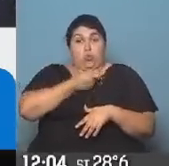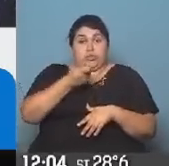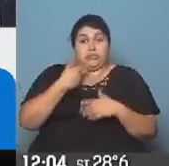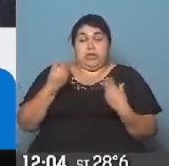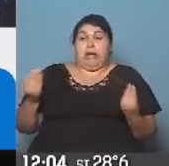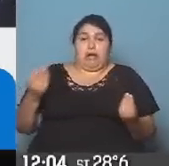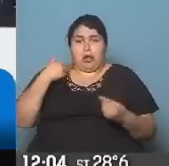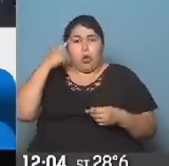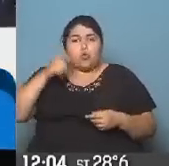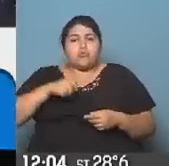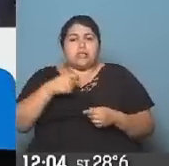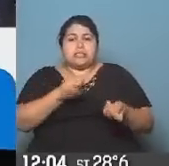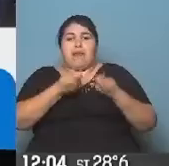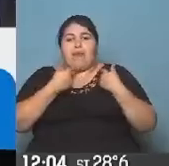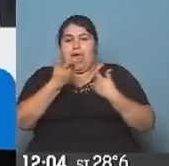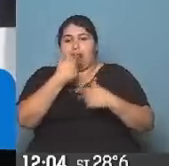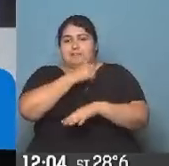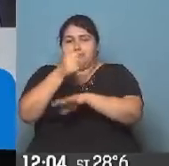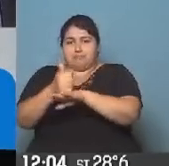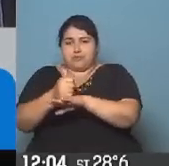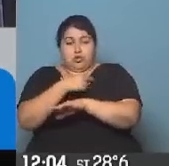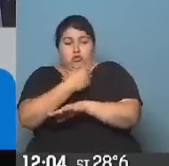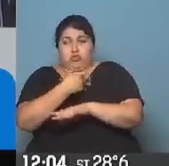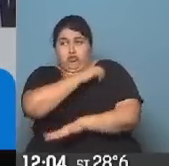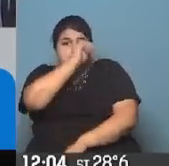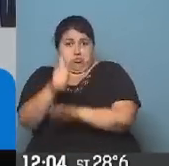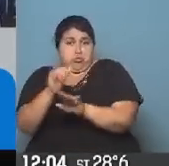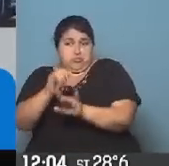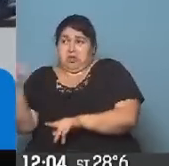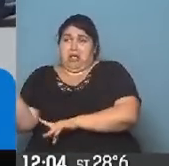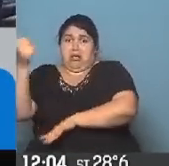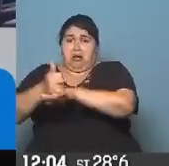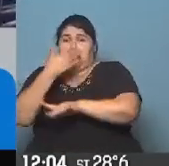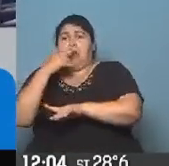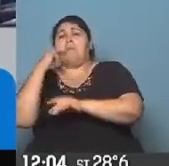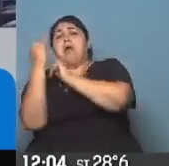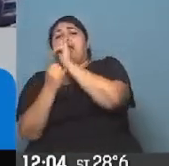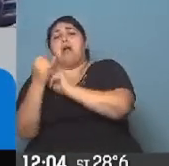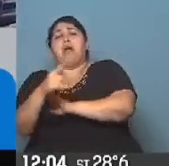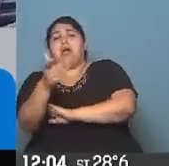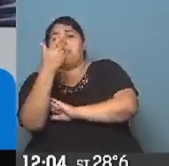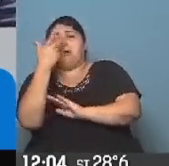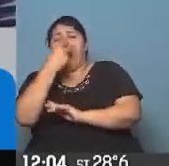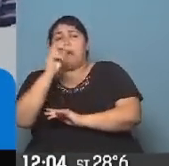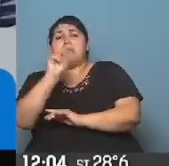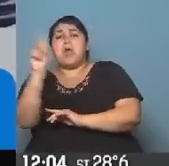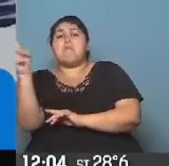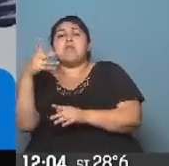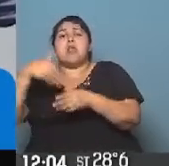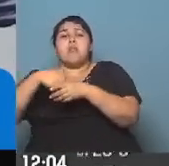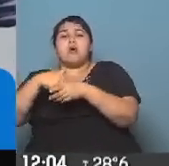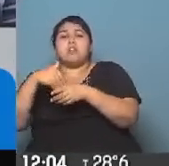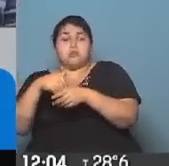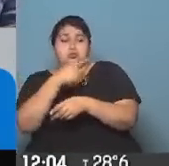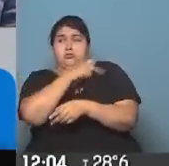nos vimos obligados a presentarnos porque él se presentaba igual y él había salido por los medios a decir que más de 20.000 compañeros lo iban a votar y bueno, nosotros